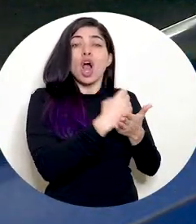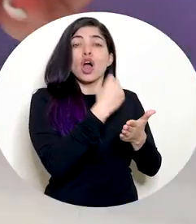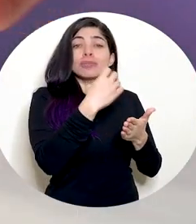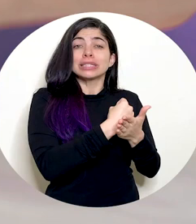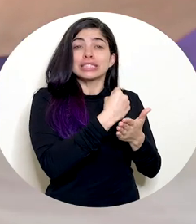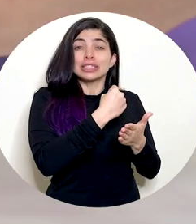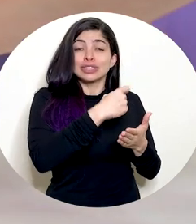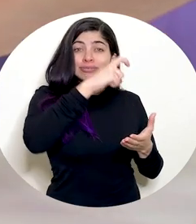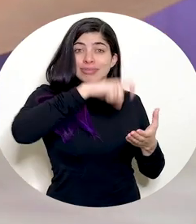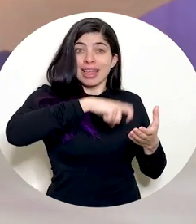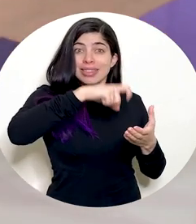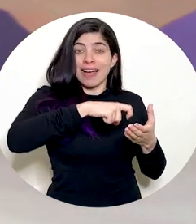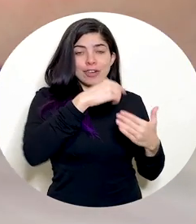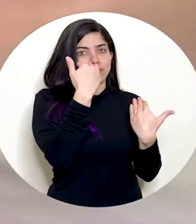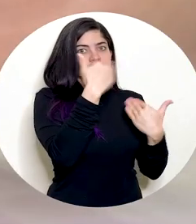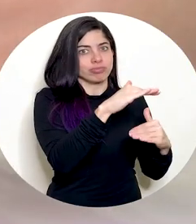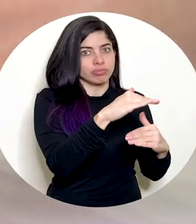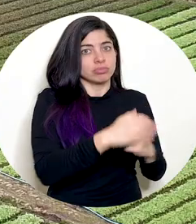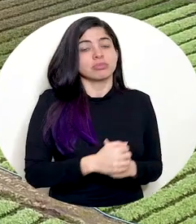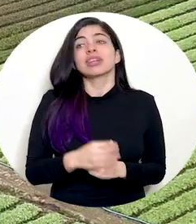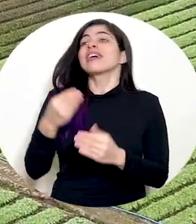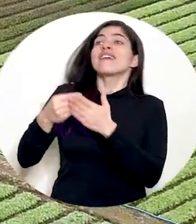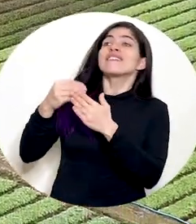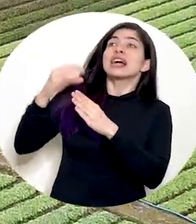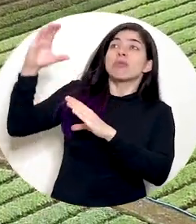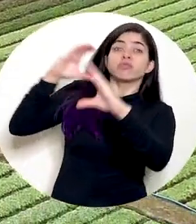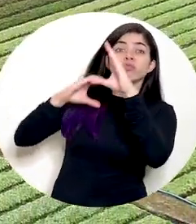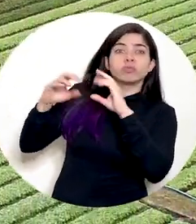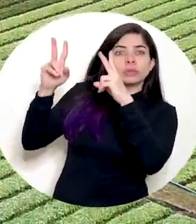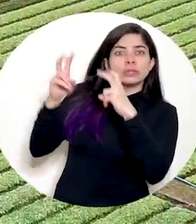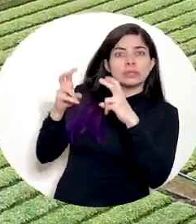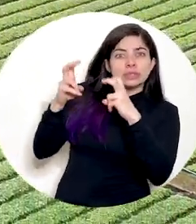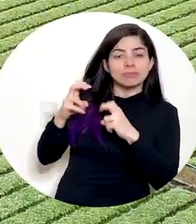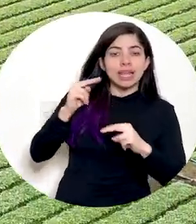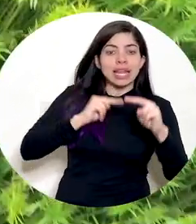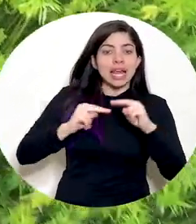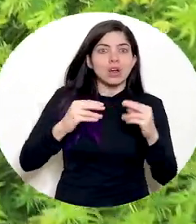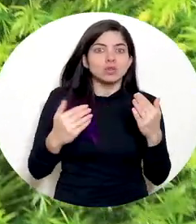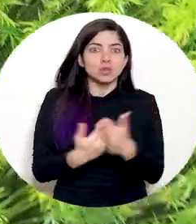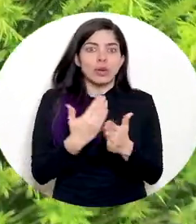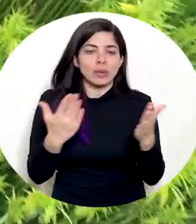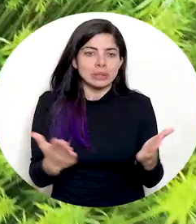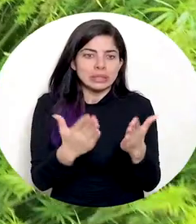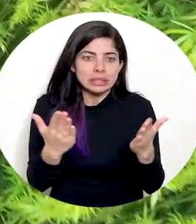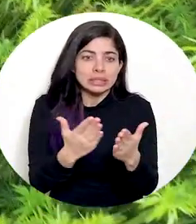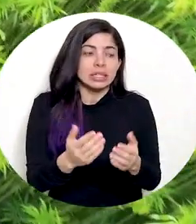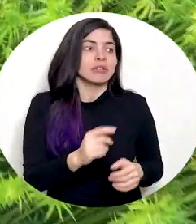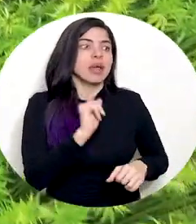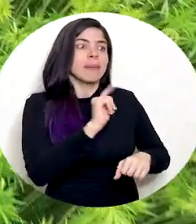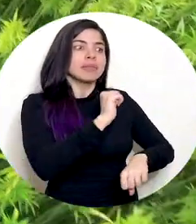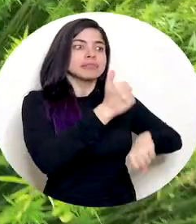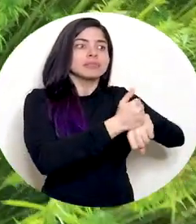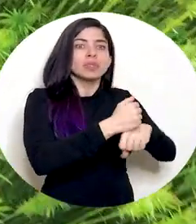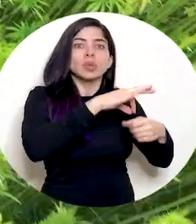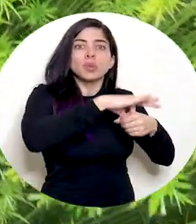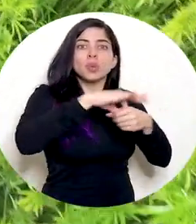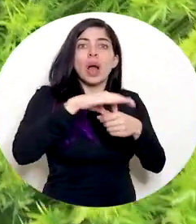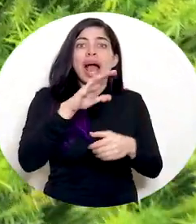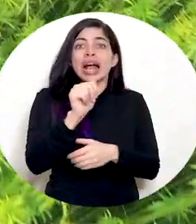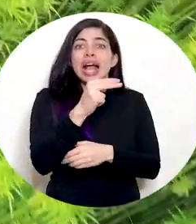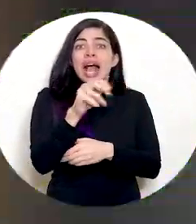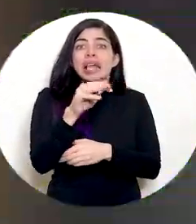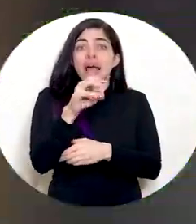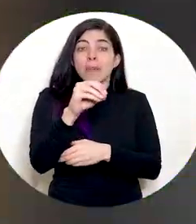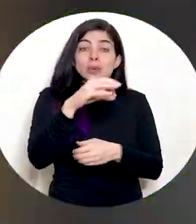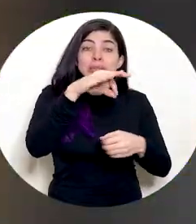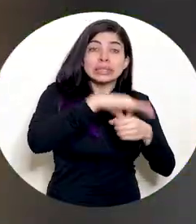a las comisiones que se pagan por datáfonos, atracción de inversiones y nuevos negocios. Impulsamos el cultivo de cáñamo, cuyo valor de